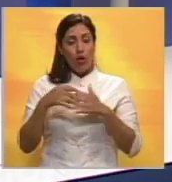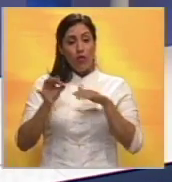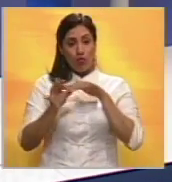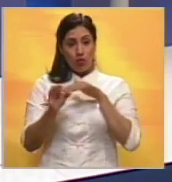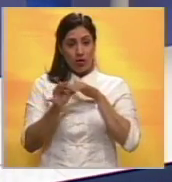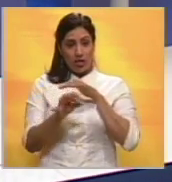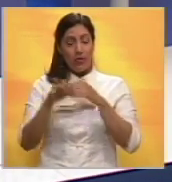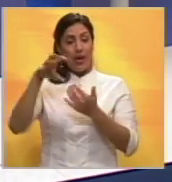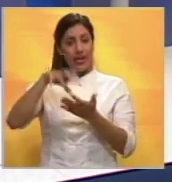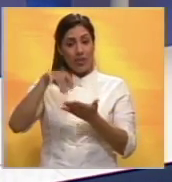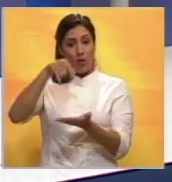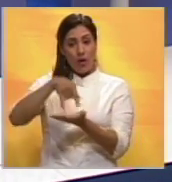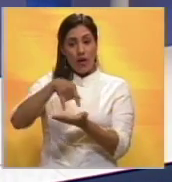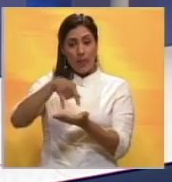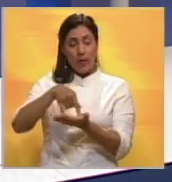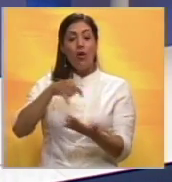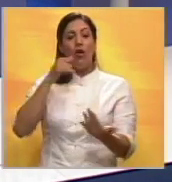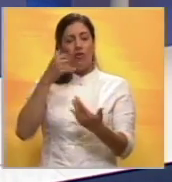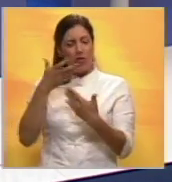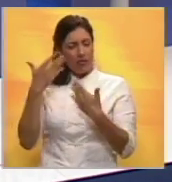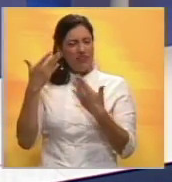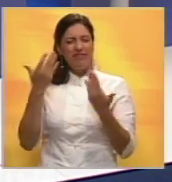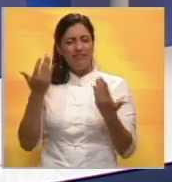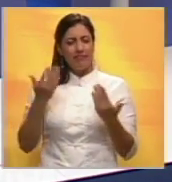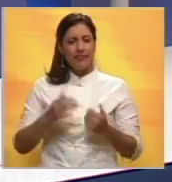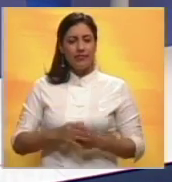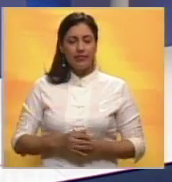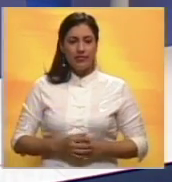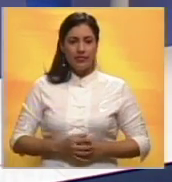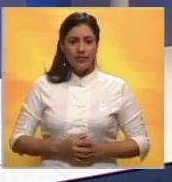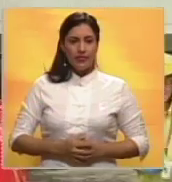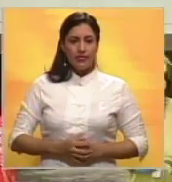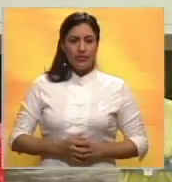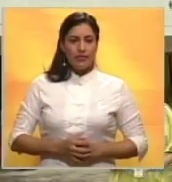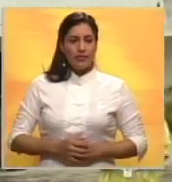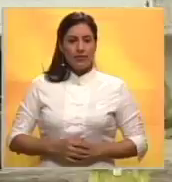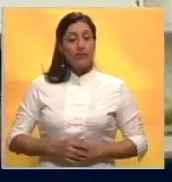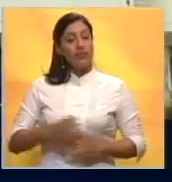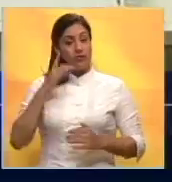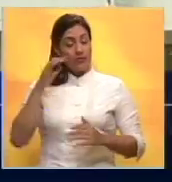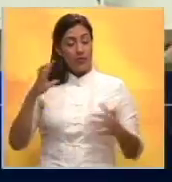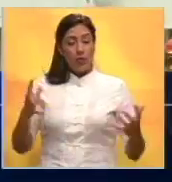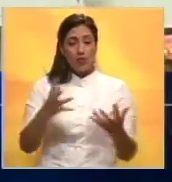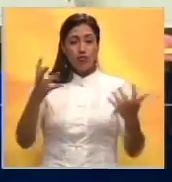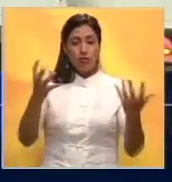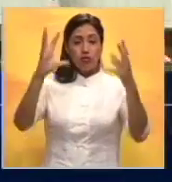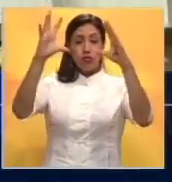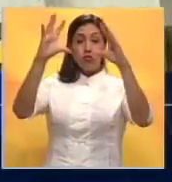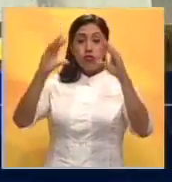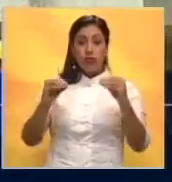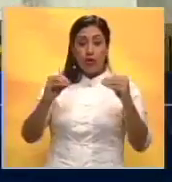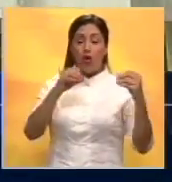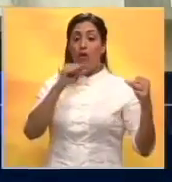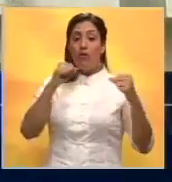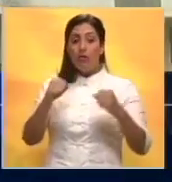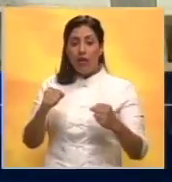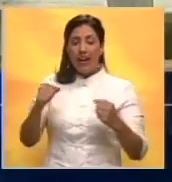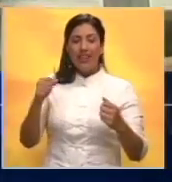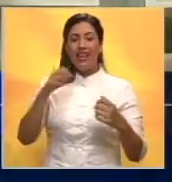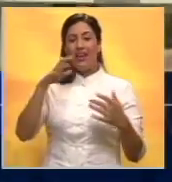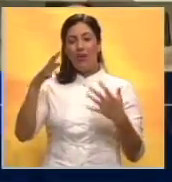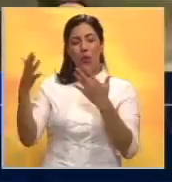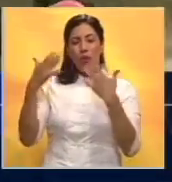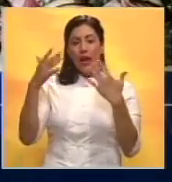municipio allá en el estado carabobo randolfo blanco nos trae los detalles adelante tras sofocar las llamas y realizar intensa labor de refrescamiento